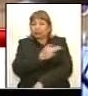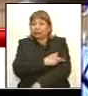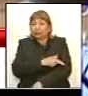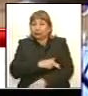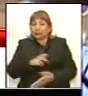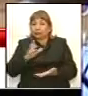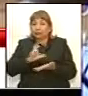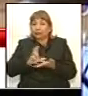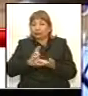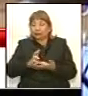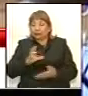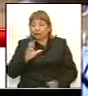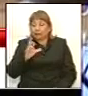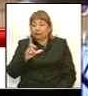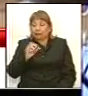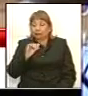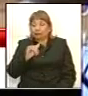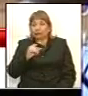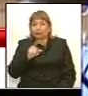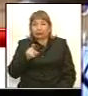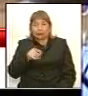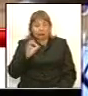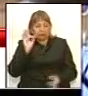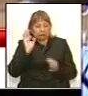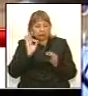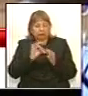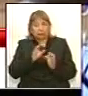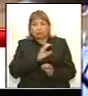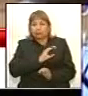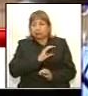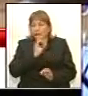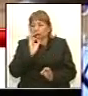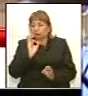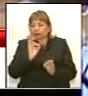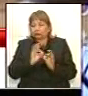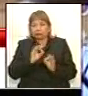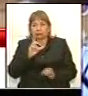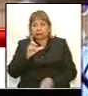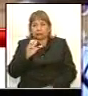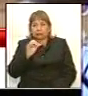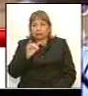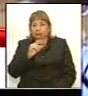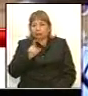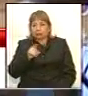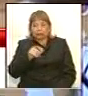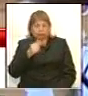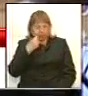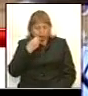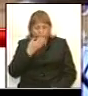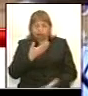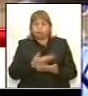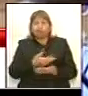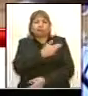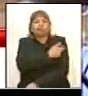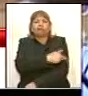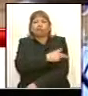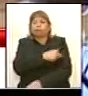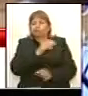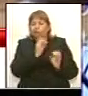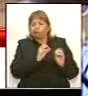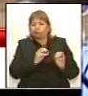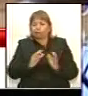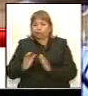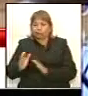funcionaron muy bien. El hospital de Loaiza, pero ejemplar su conducta. Ejemplar el hospital de Loaiza, la Menar, todos funcionaron muy bien, todos organizaron muy